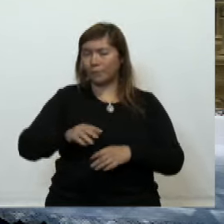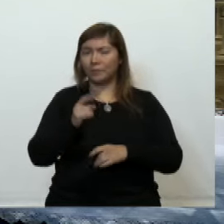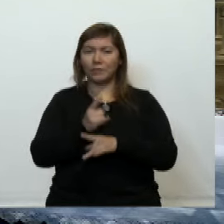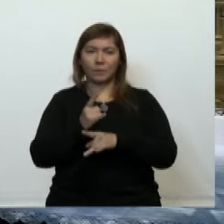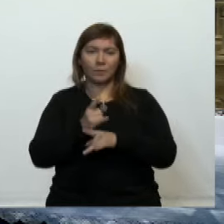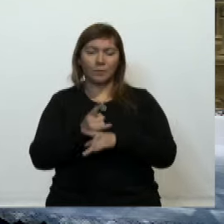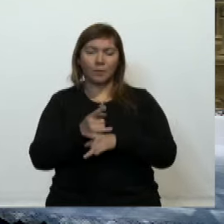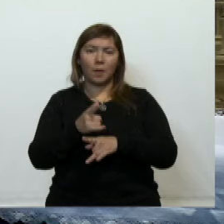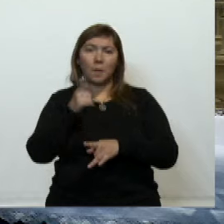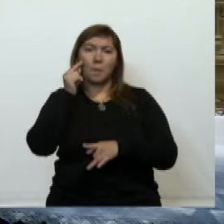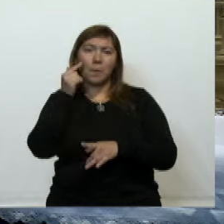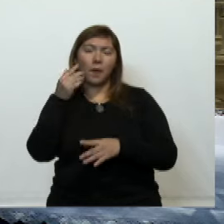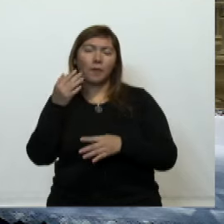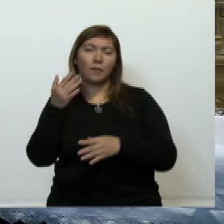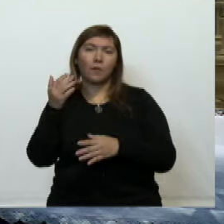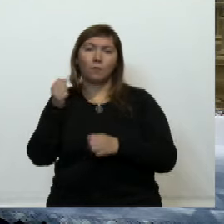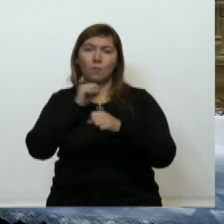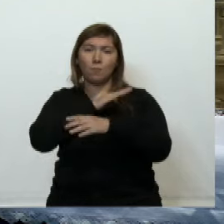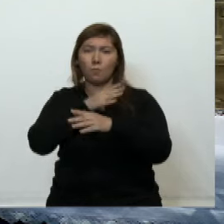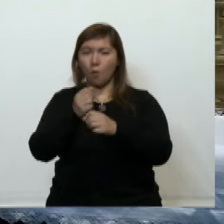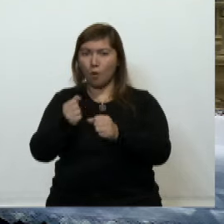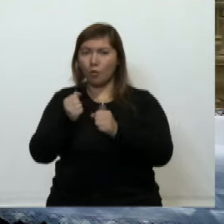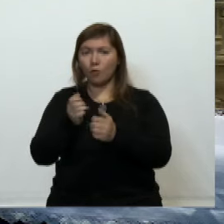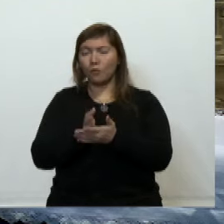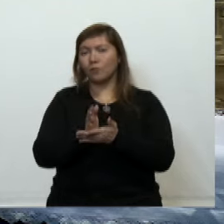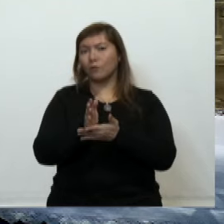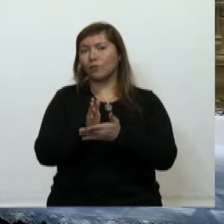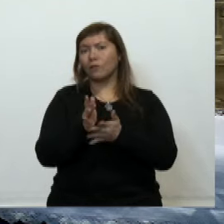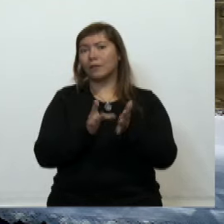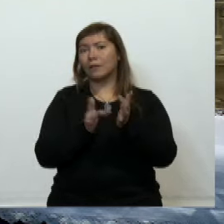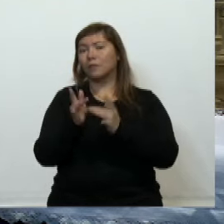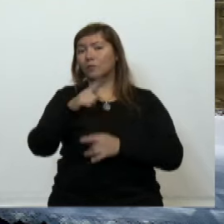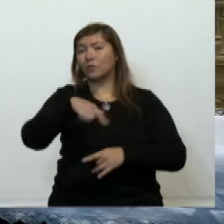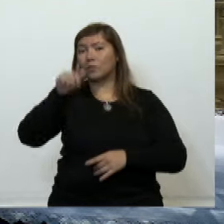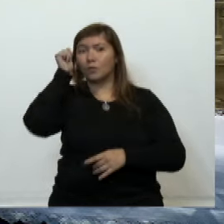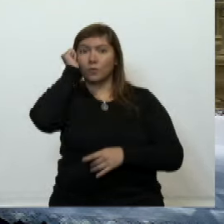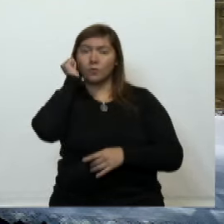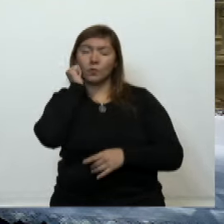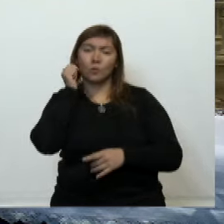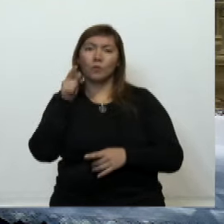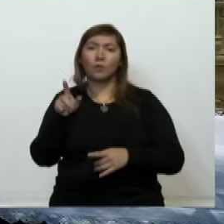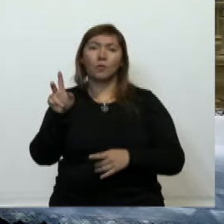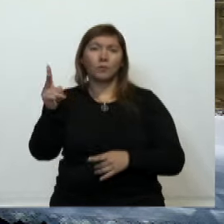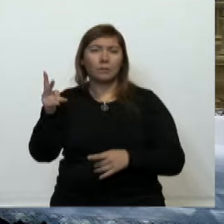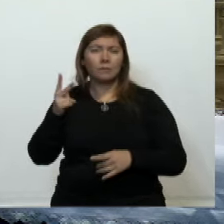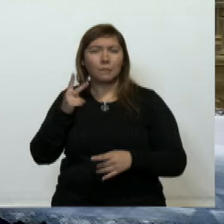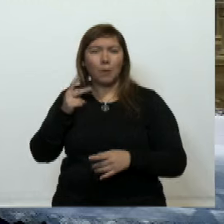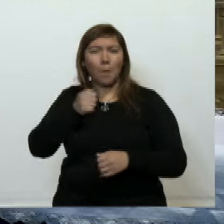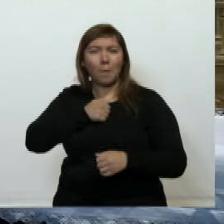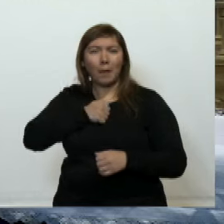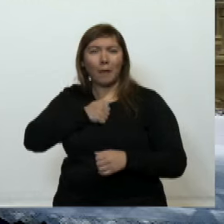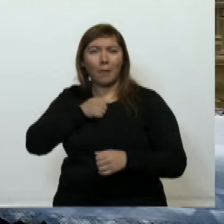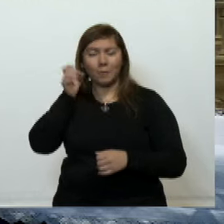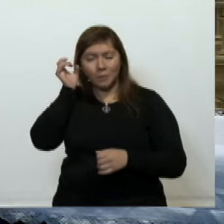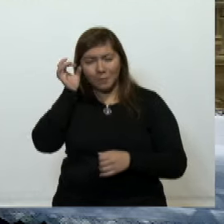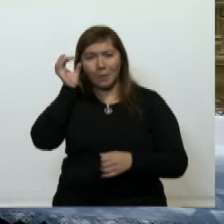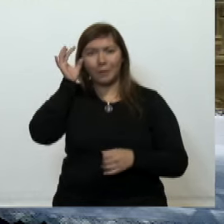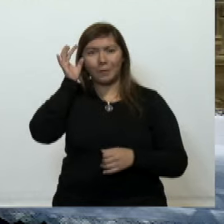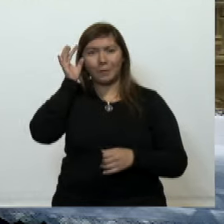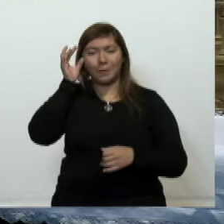y Eterno, por Cristo Señor nuestro. Él mismo se compadeció del pecado de los hombres y quiso nacer de la